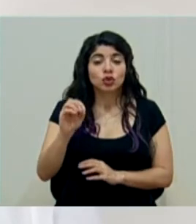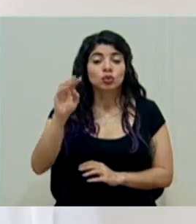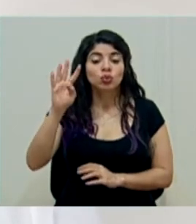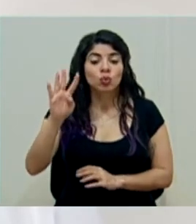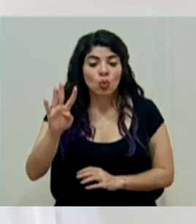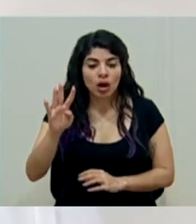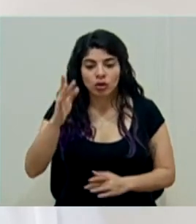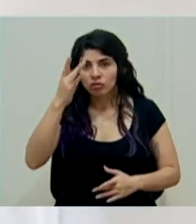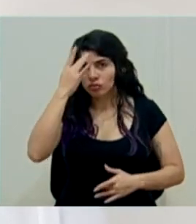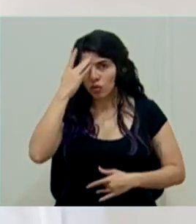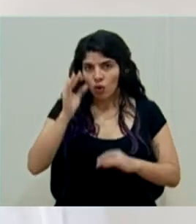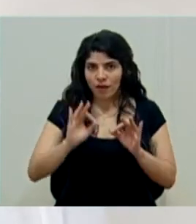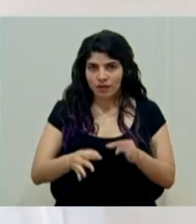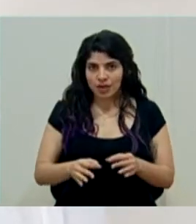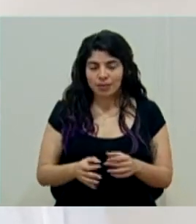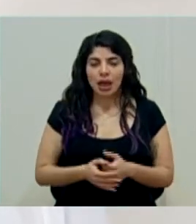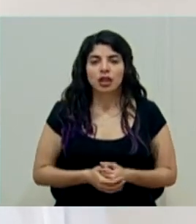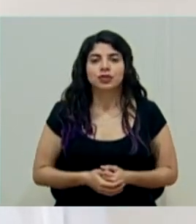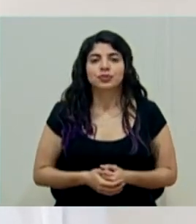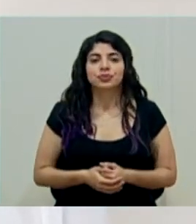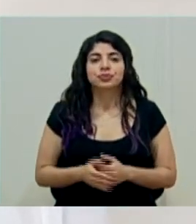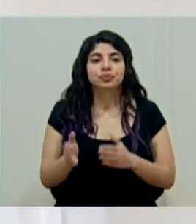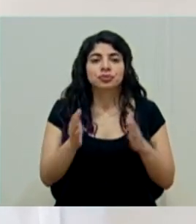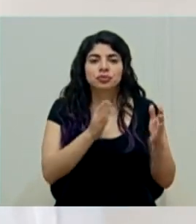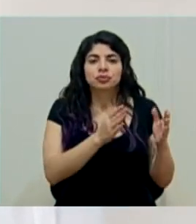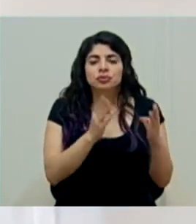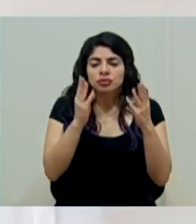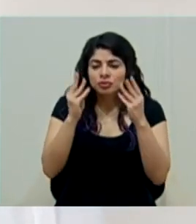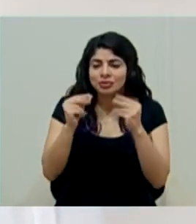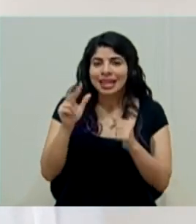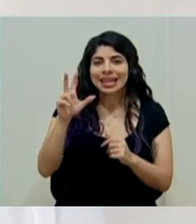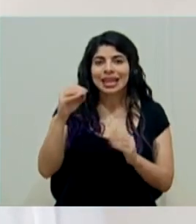74.604 casos confirmados. Se contabilizan